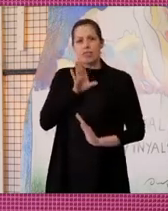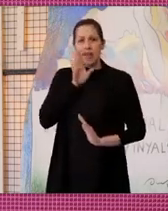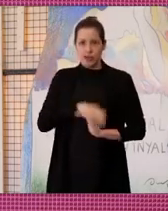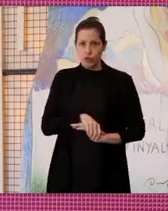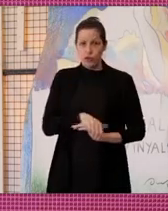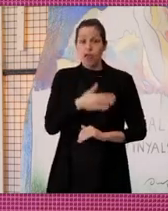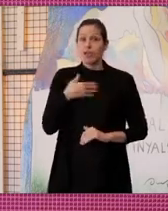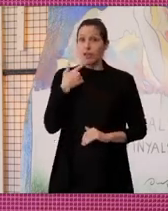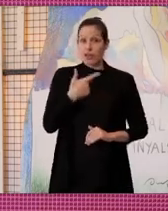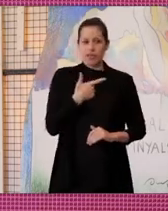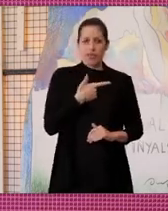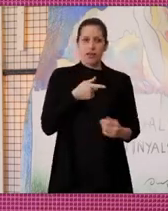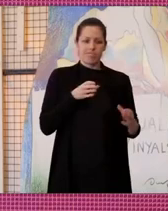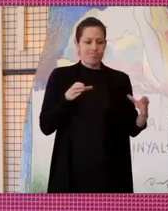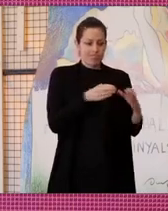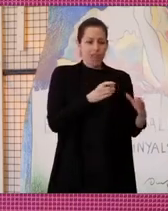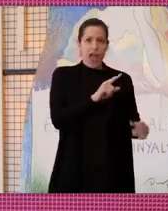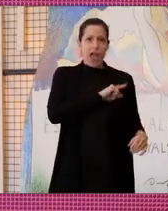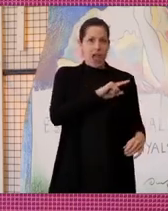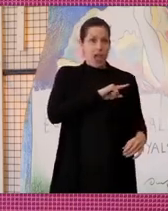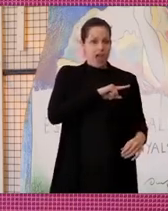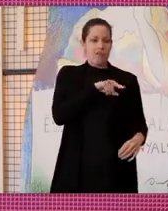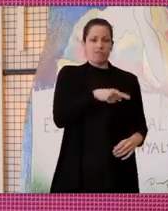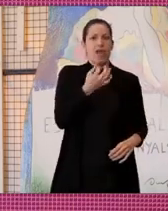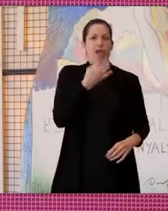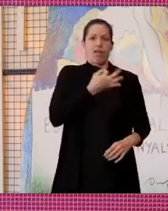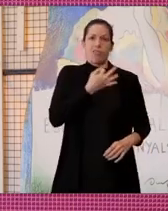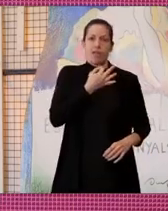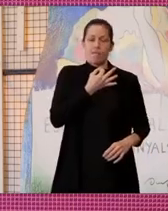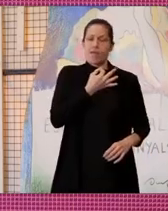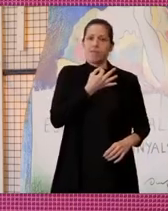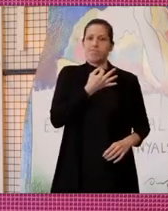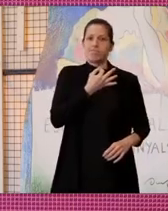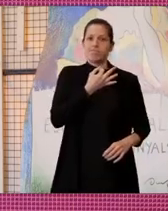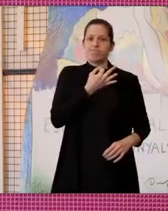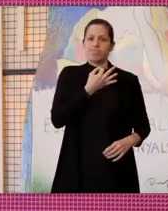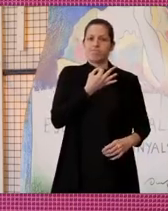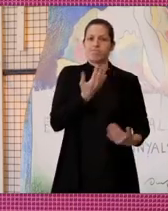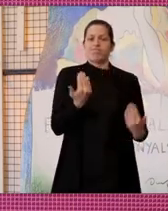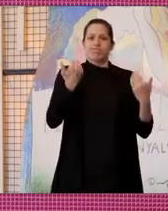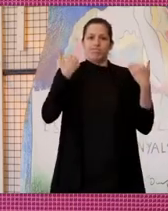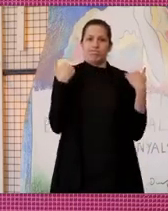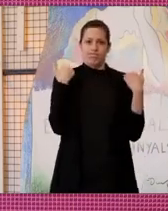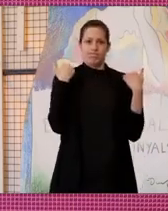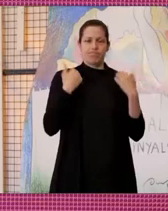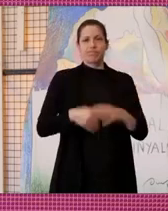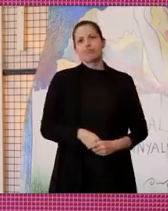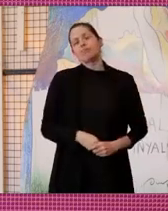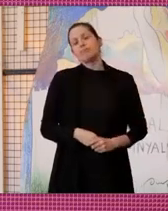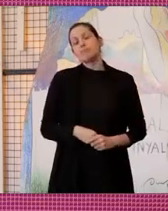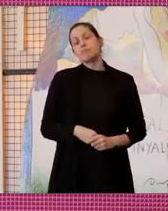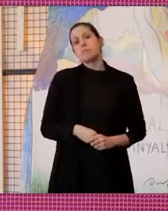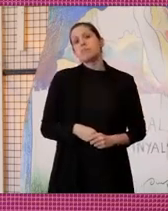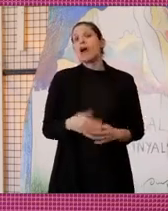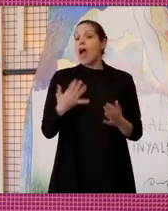ejércitos tienen que dar la cara en fin hubo muchísimas cosas Y al final conseguimos una cosa interesante